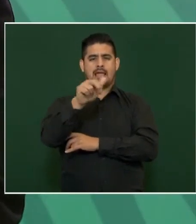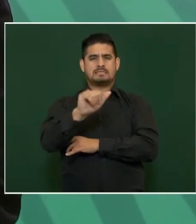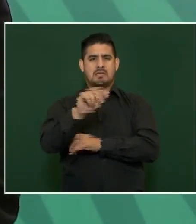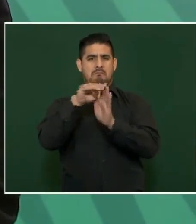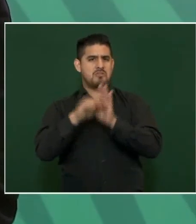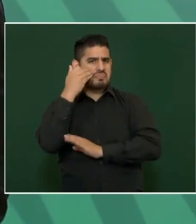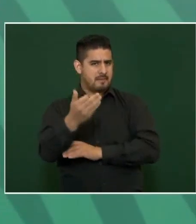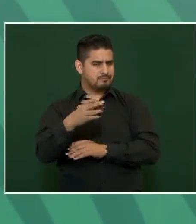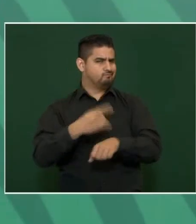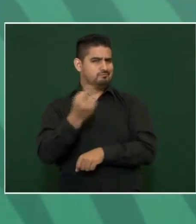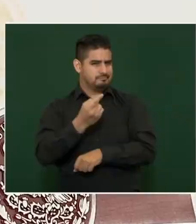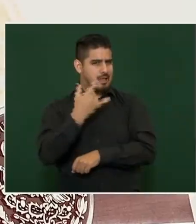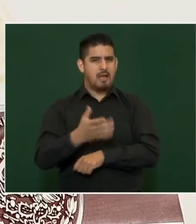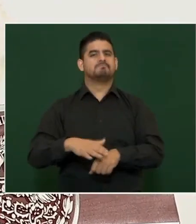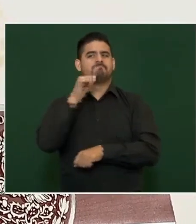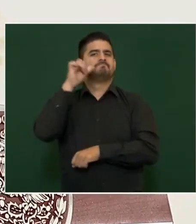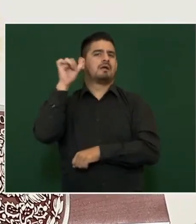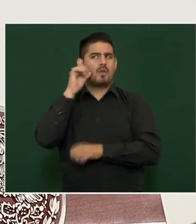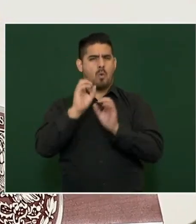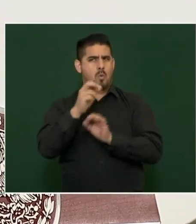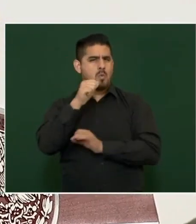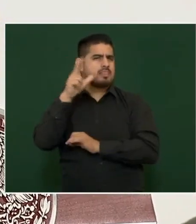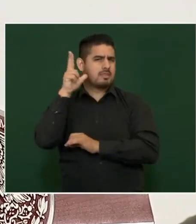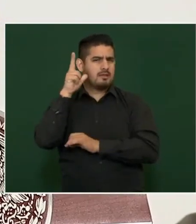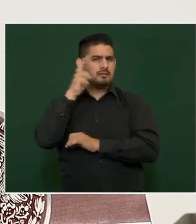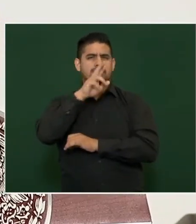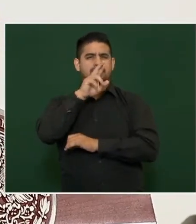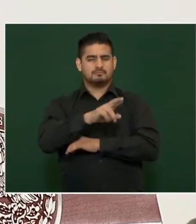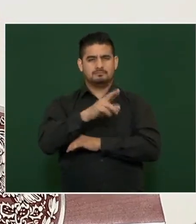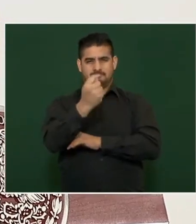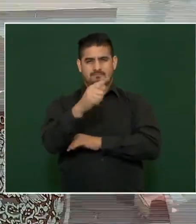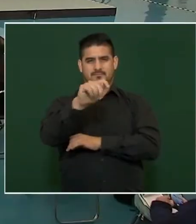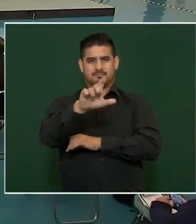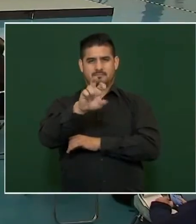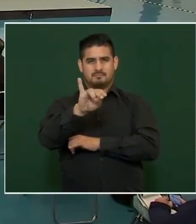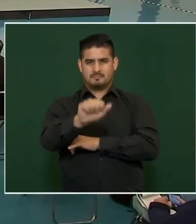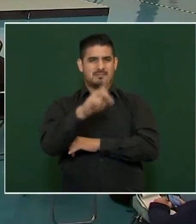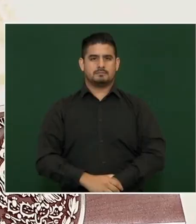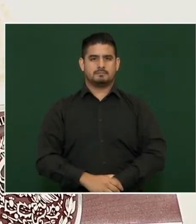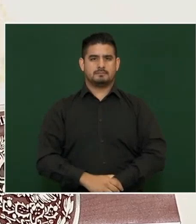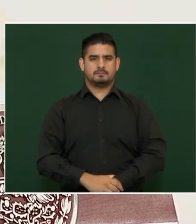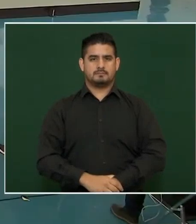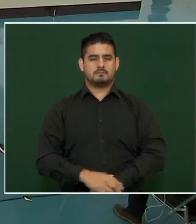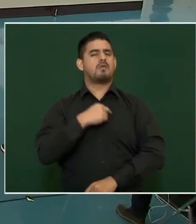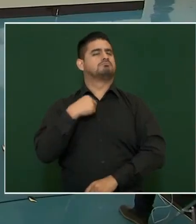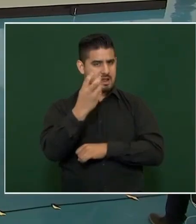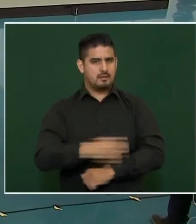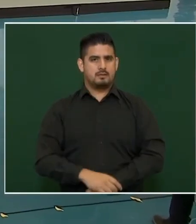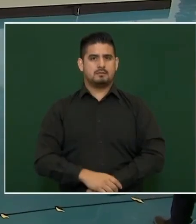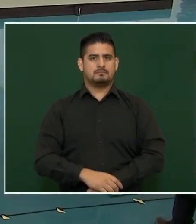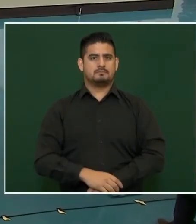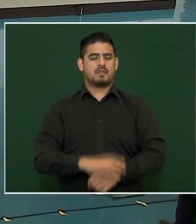Luna. Y ayer, Guantier, contestó Televisa diciendo que no era cierto. Vamos a ver